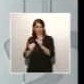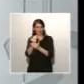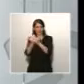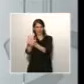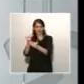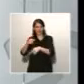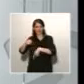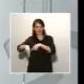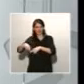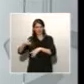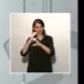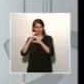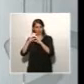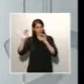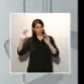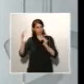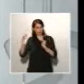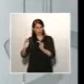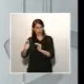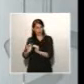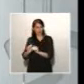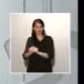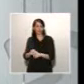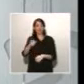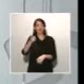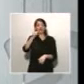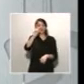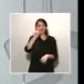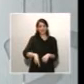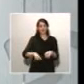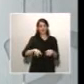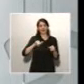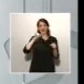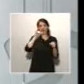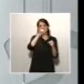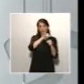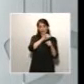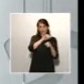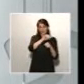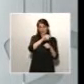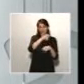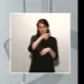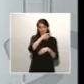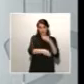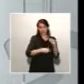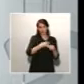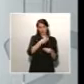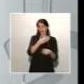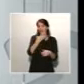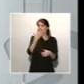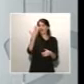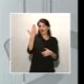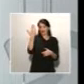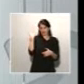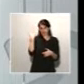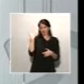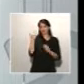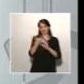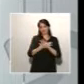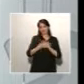Y en el caso de la utilización de los aeropuertos de la red de AENA, también fue ayer un 68%